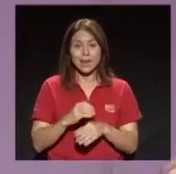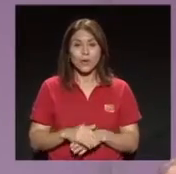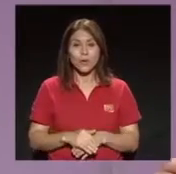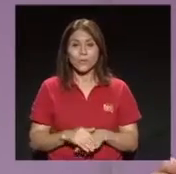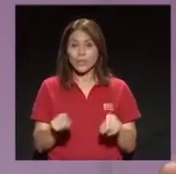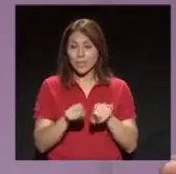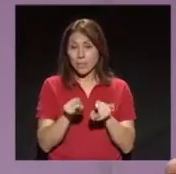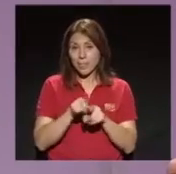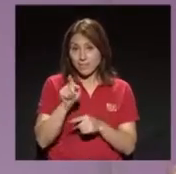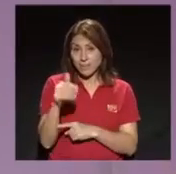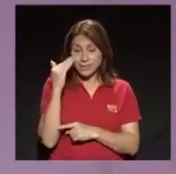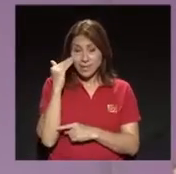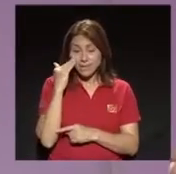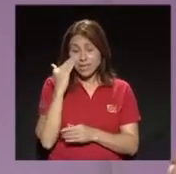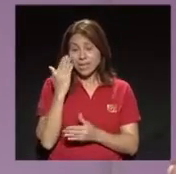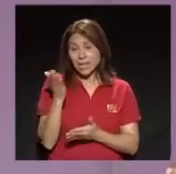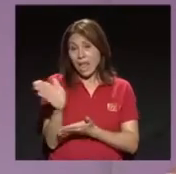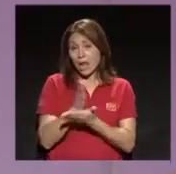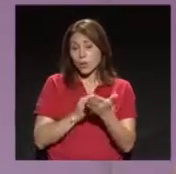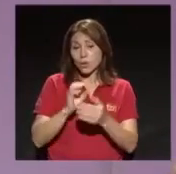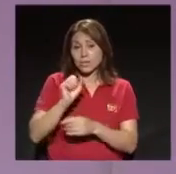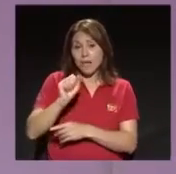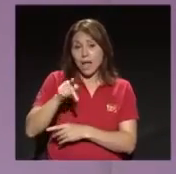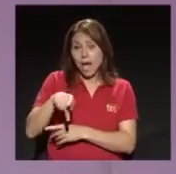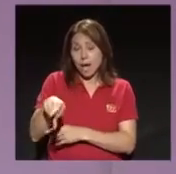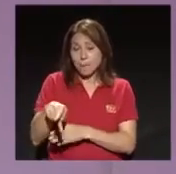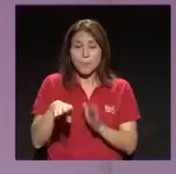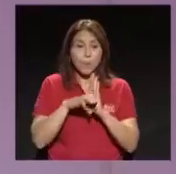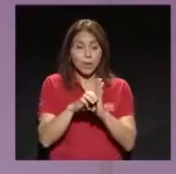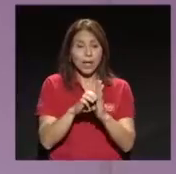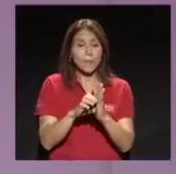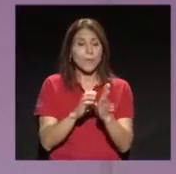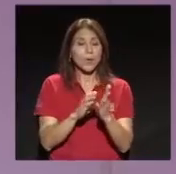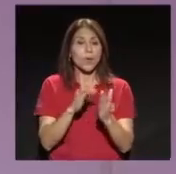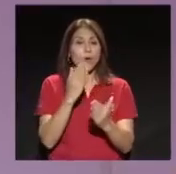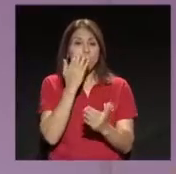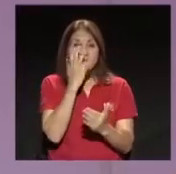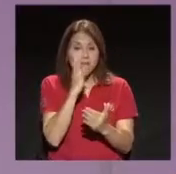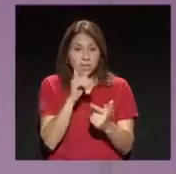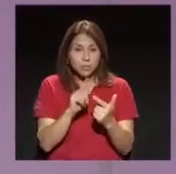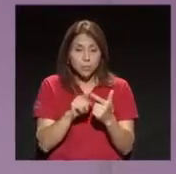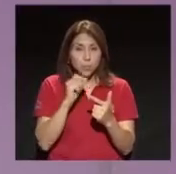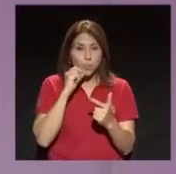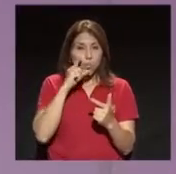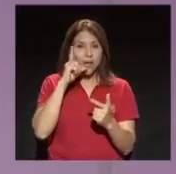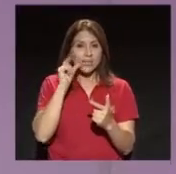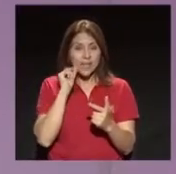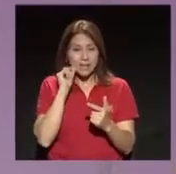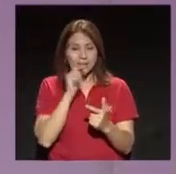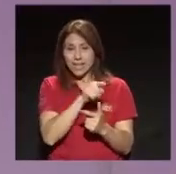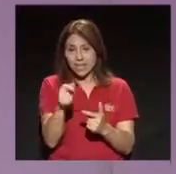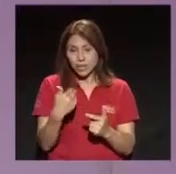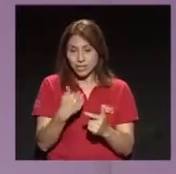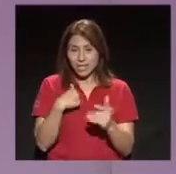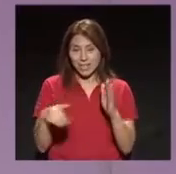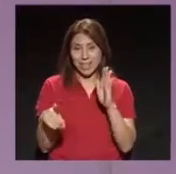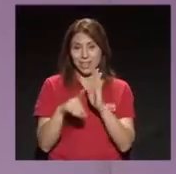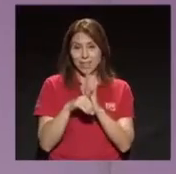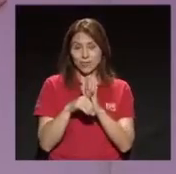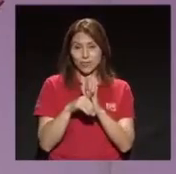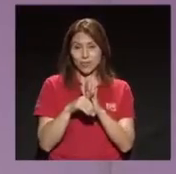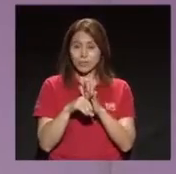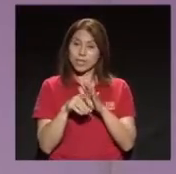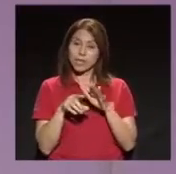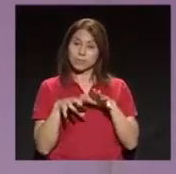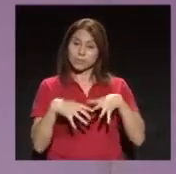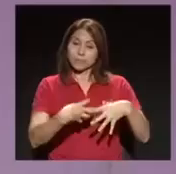ejemplo, que a ciertas aplicaciones como Facebook, WhatsApp u otras tienen el derecho de dejarte tus imágenes, entonces yo elijo qué subir